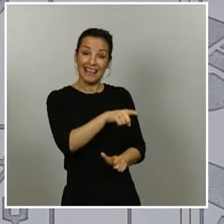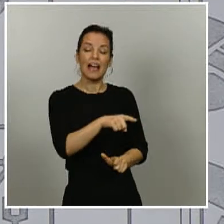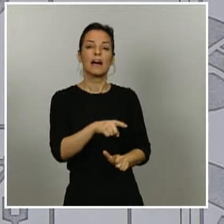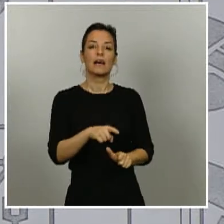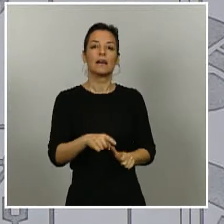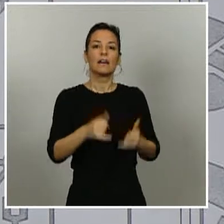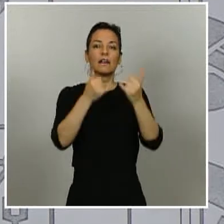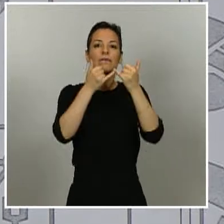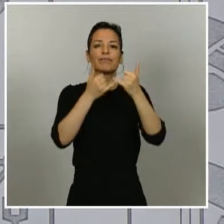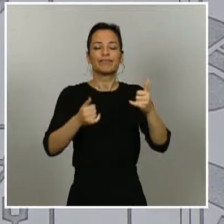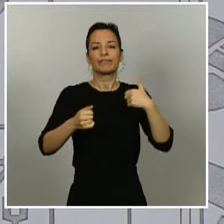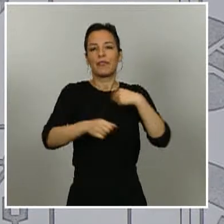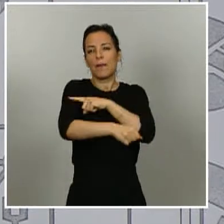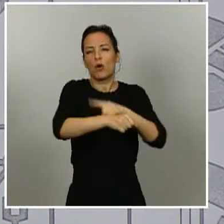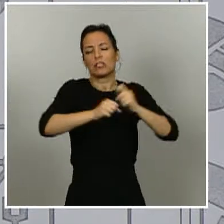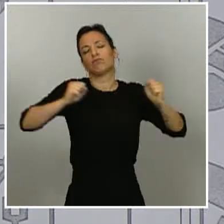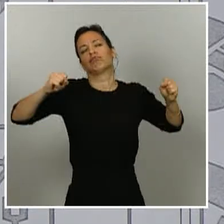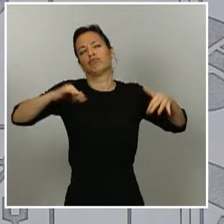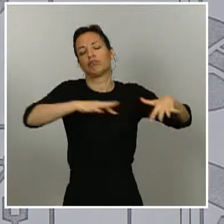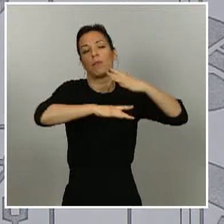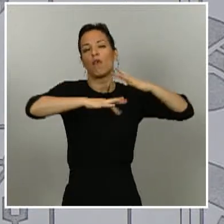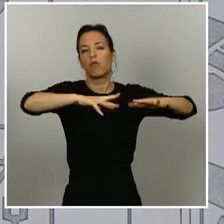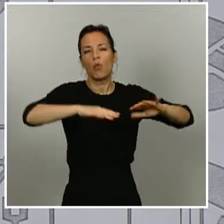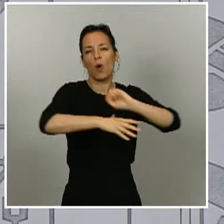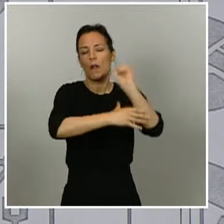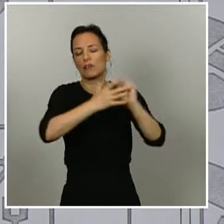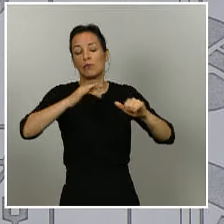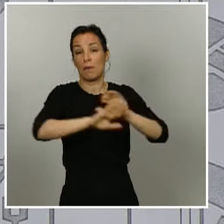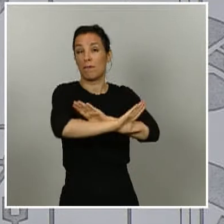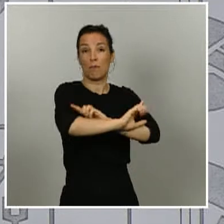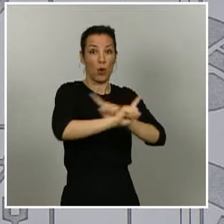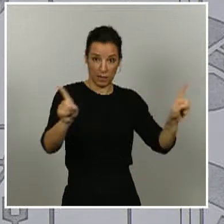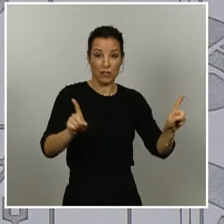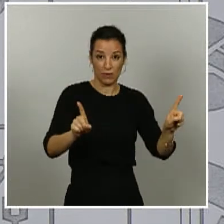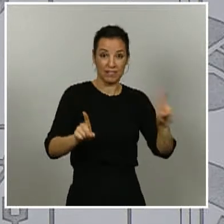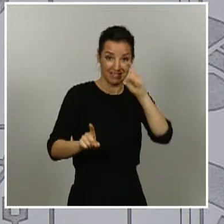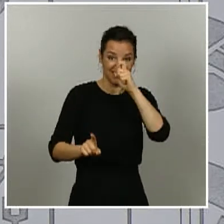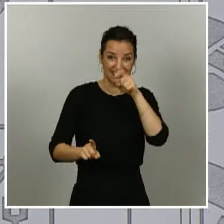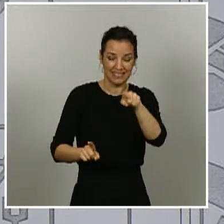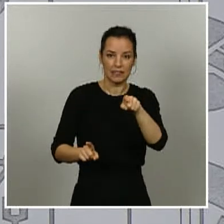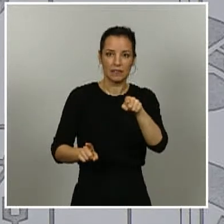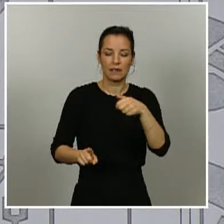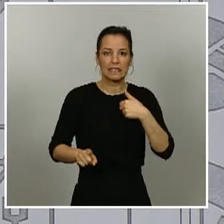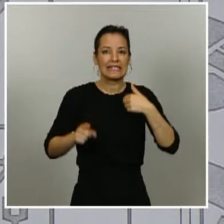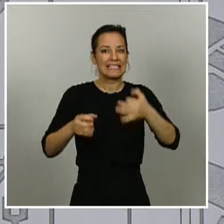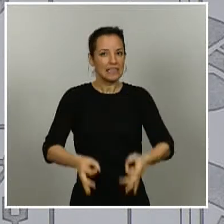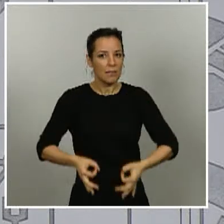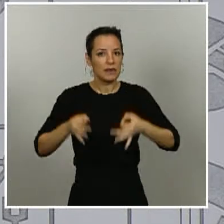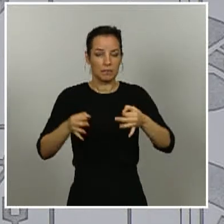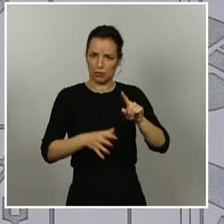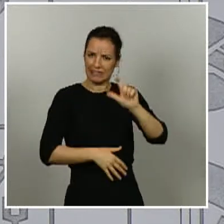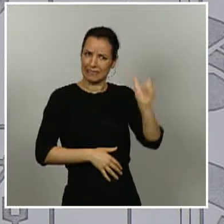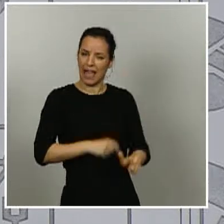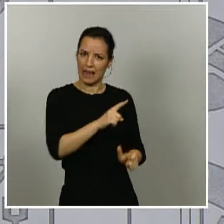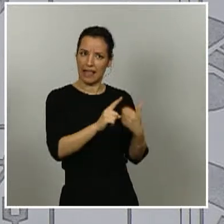deportivos masivos, partidos de fútbol, partidos de baloncesto, que reiteramos constantemente, y de hecho Italia estaba también en esa